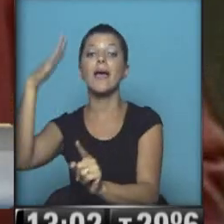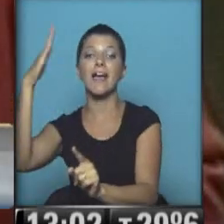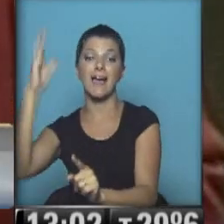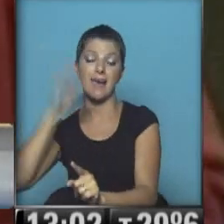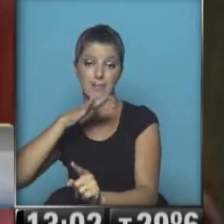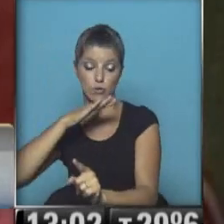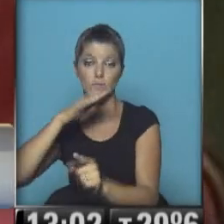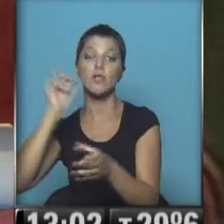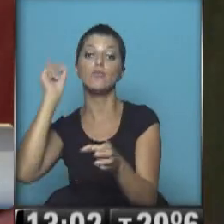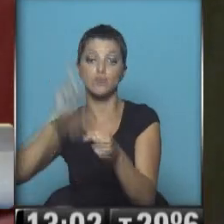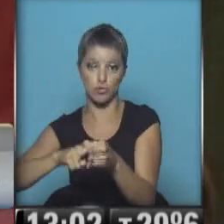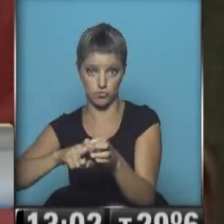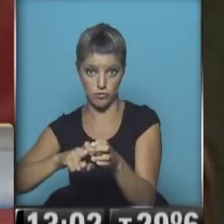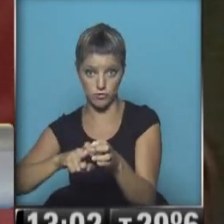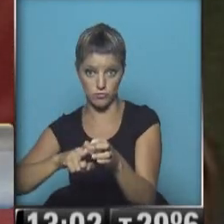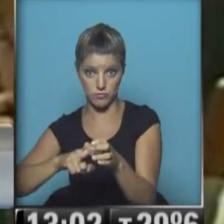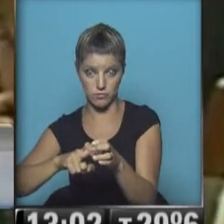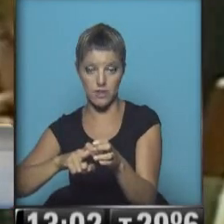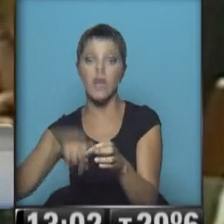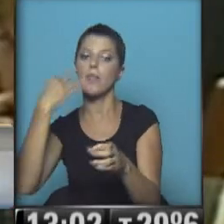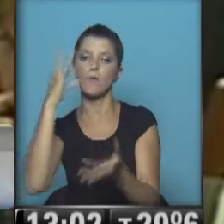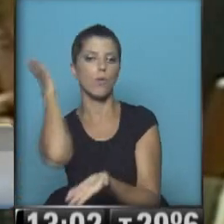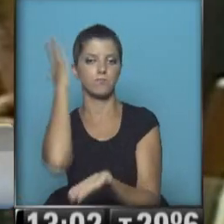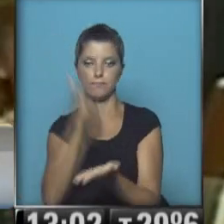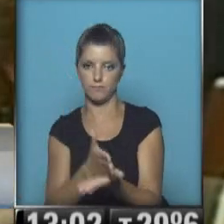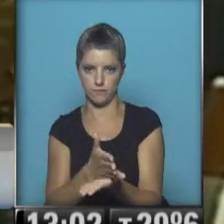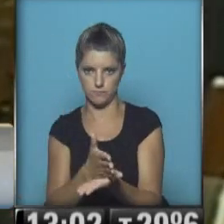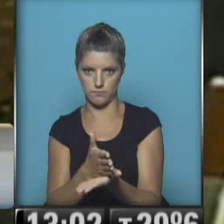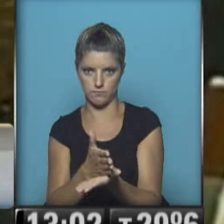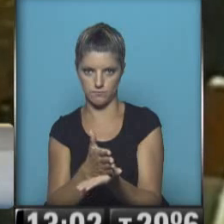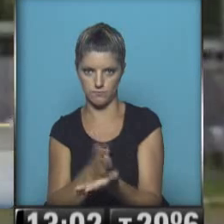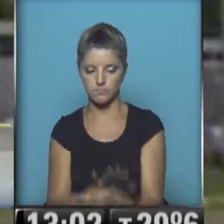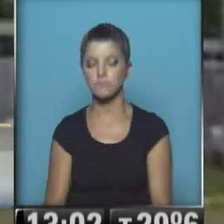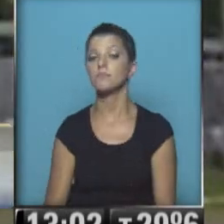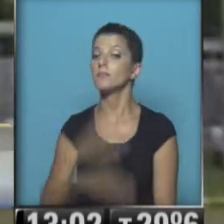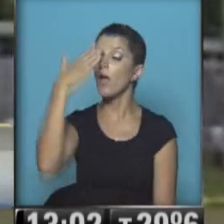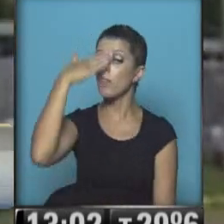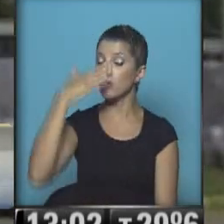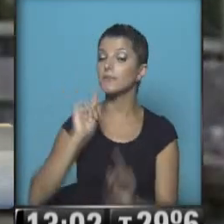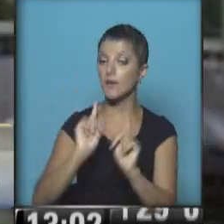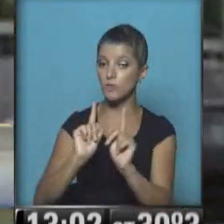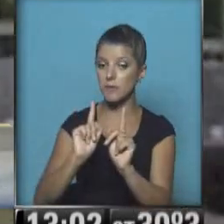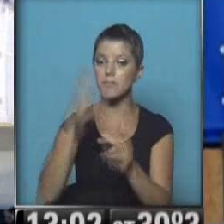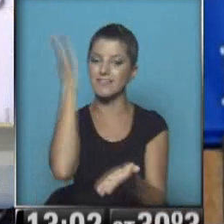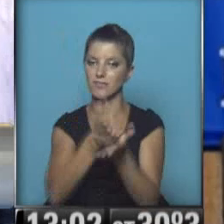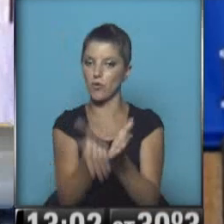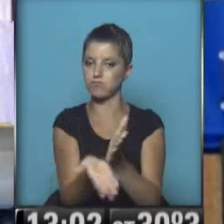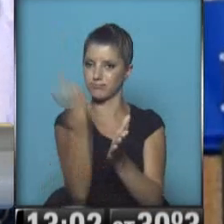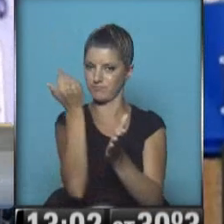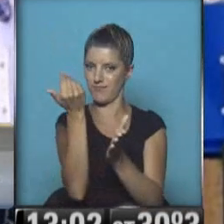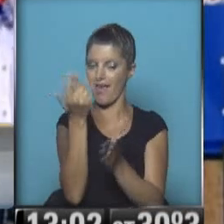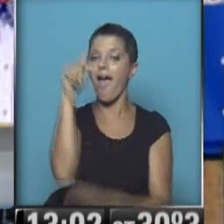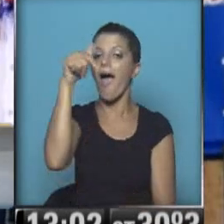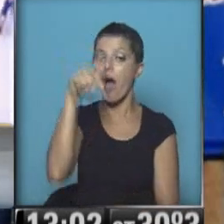Unión Europea de entonces implementaron sanciones. Luego, esas medidas fueron levantadas, Ahora,